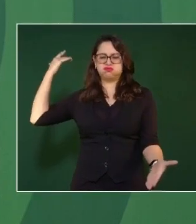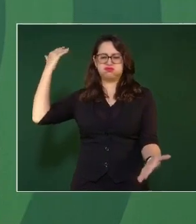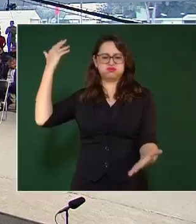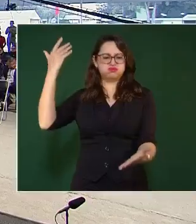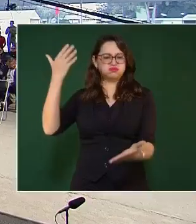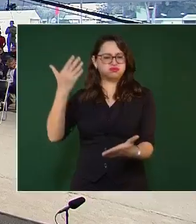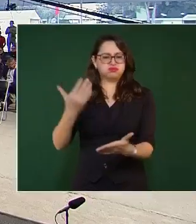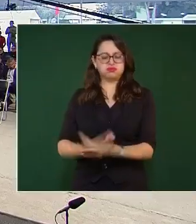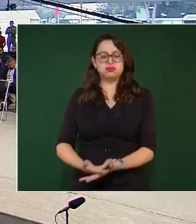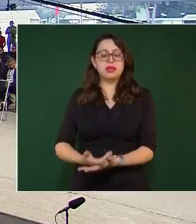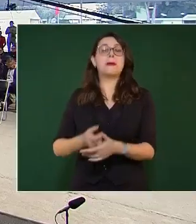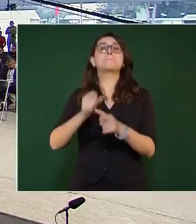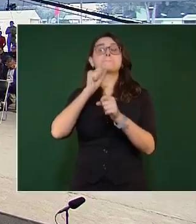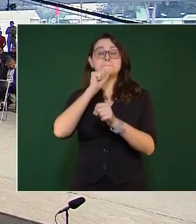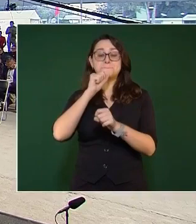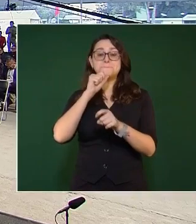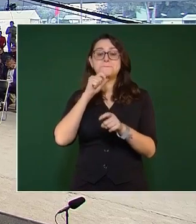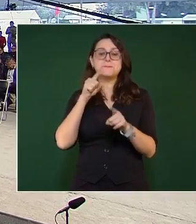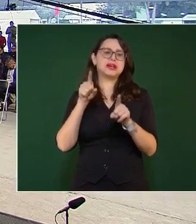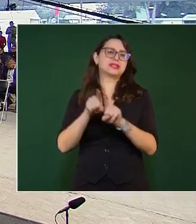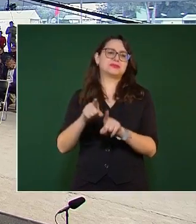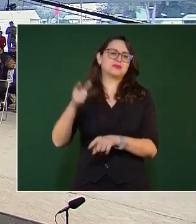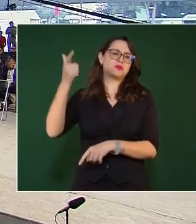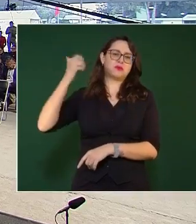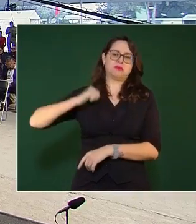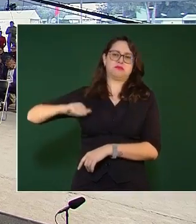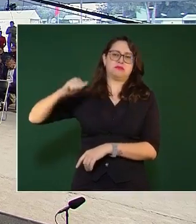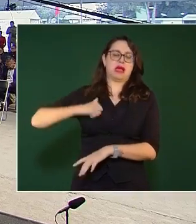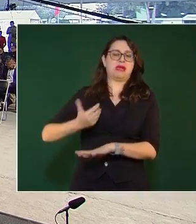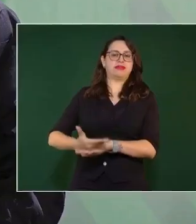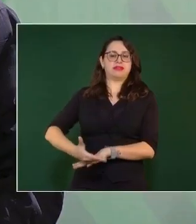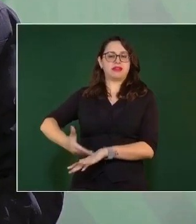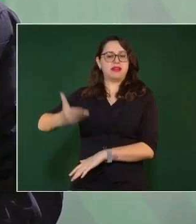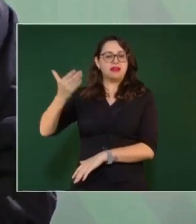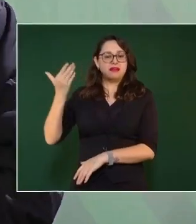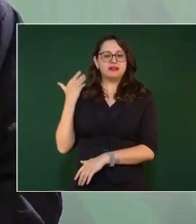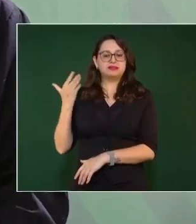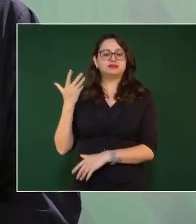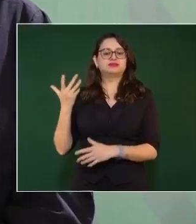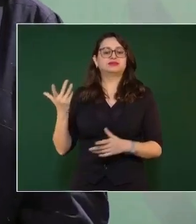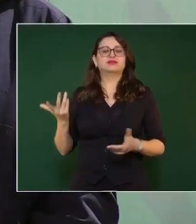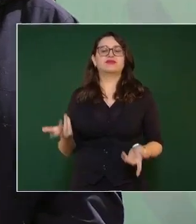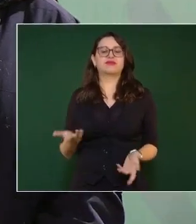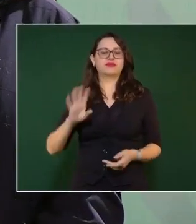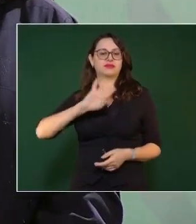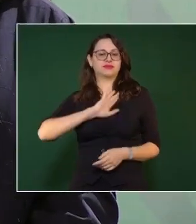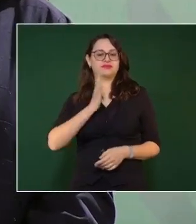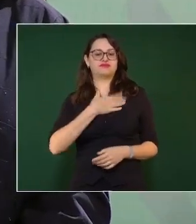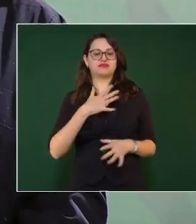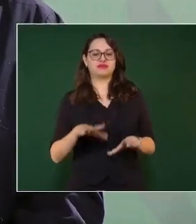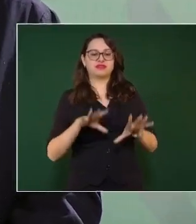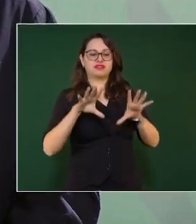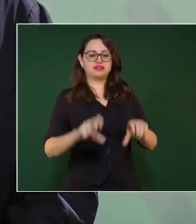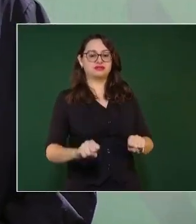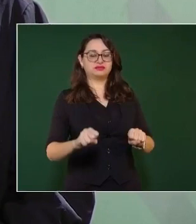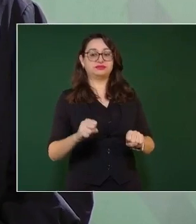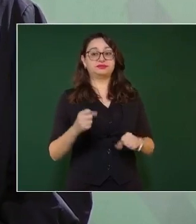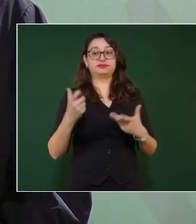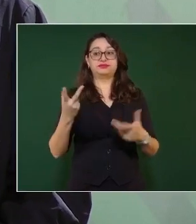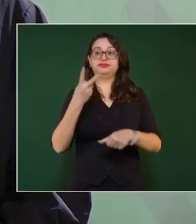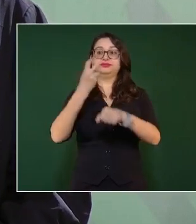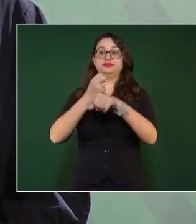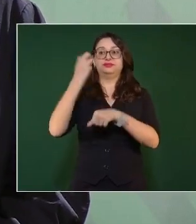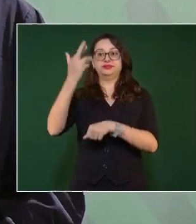en la colonia nos mandaban virreyes para gobernar la Nueva